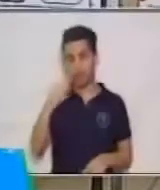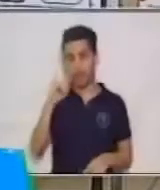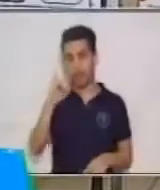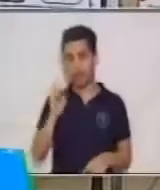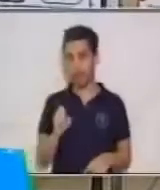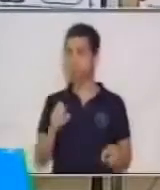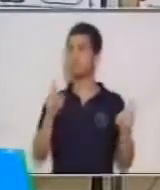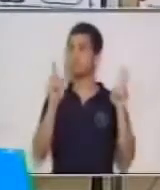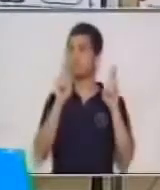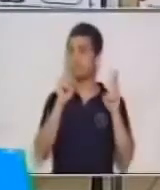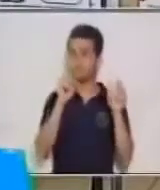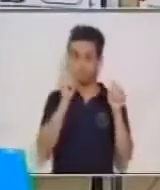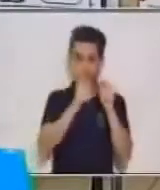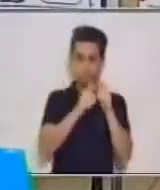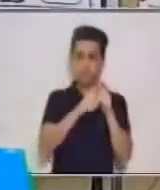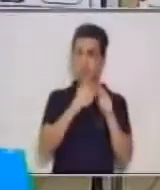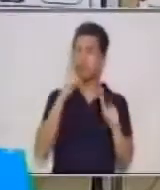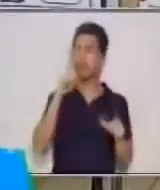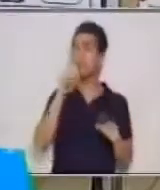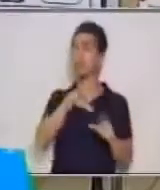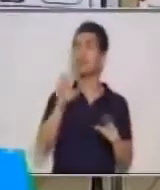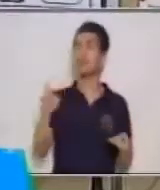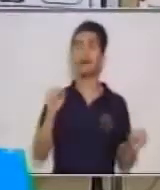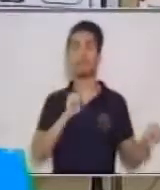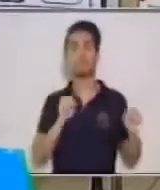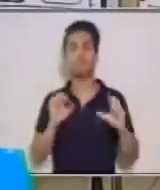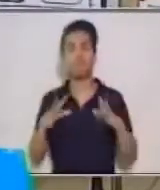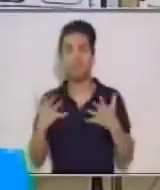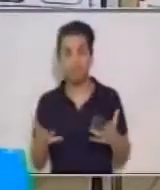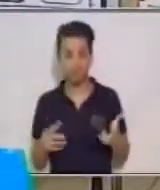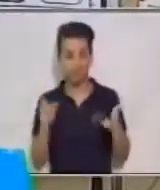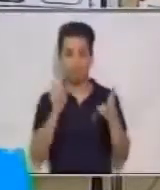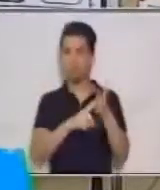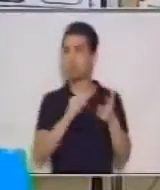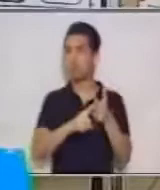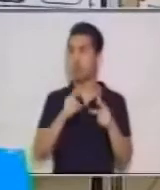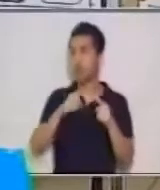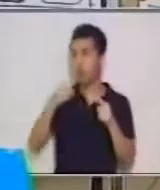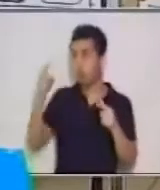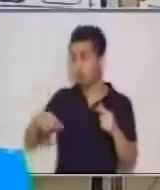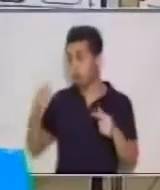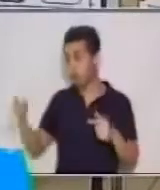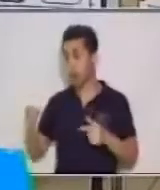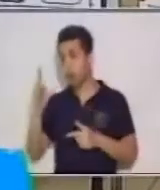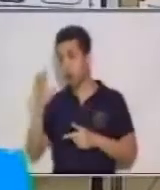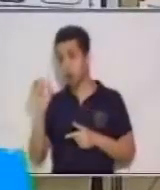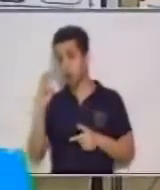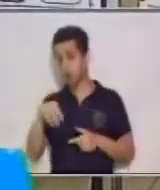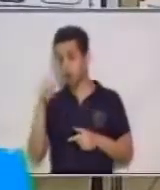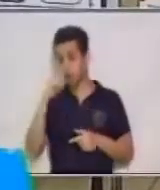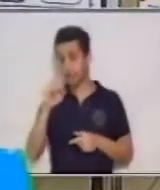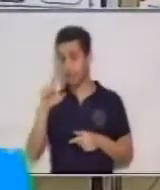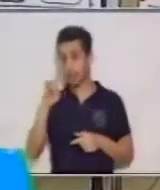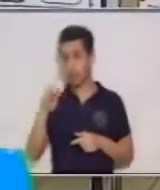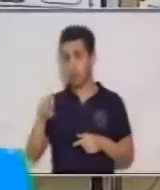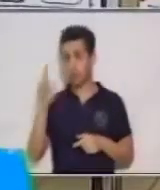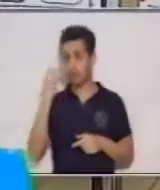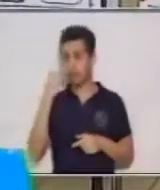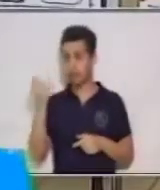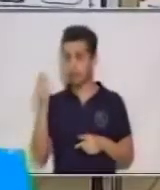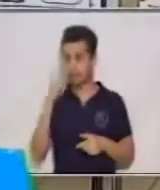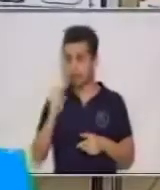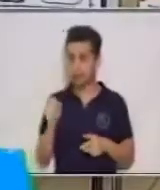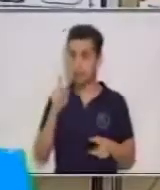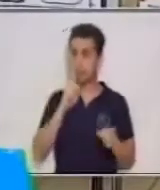son las consecuencias. Y por último, cuáles fueron las causas. También te recuerdas de los conectores, las palabras